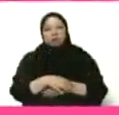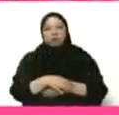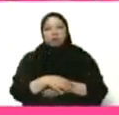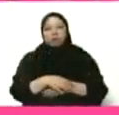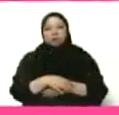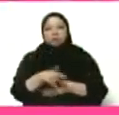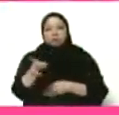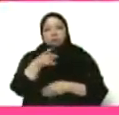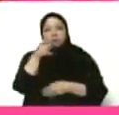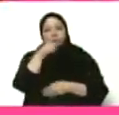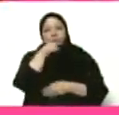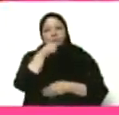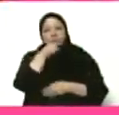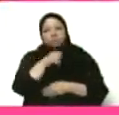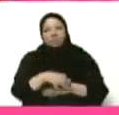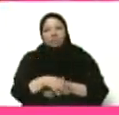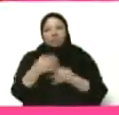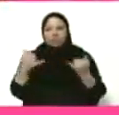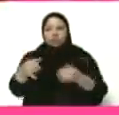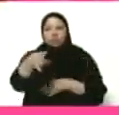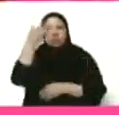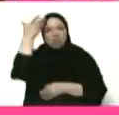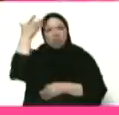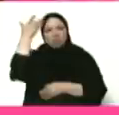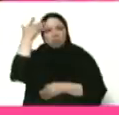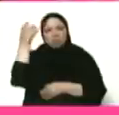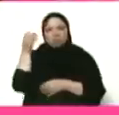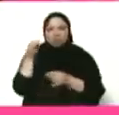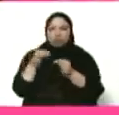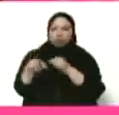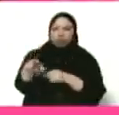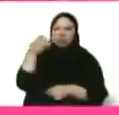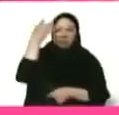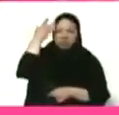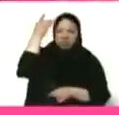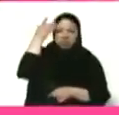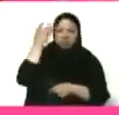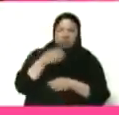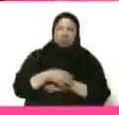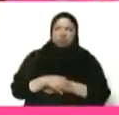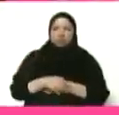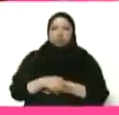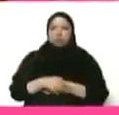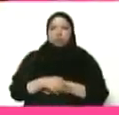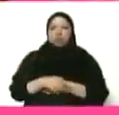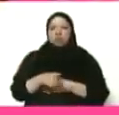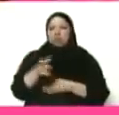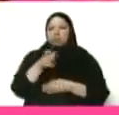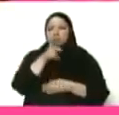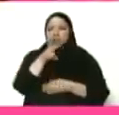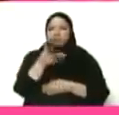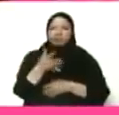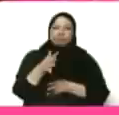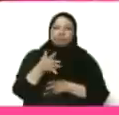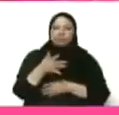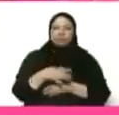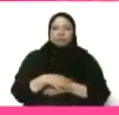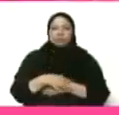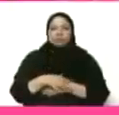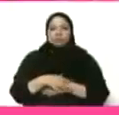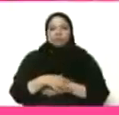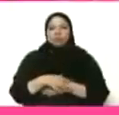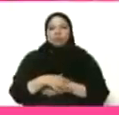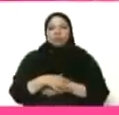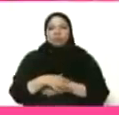detector. Ya uno lo sabe, uno los ve de lejos y dice, hay algo raro. Porque los ha visto